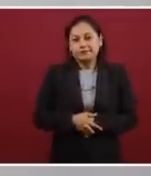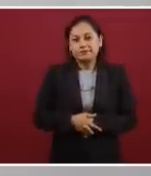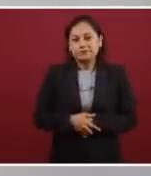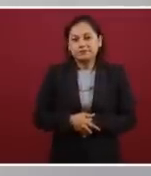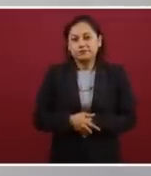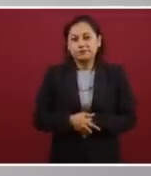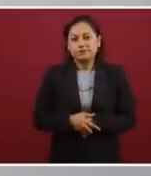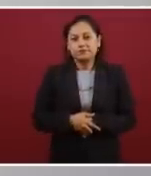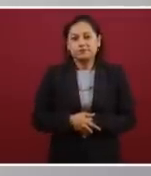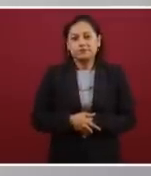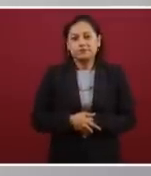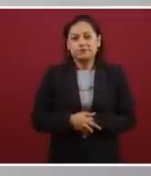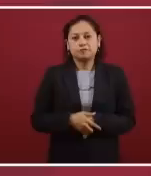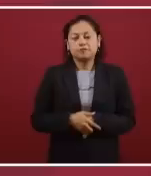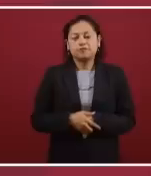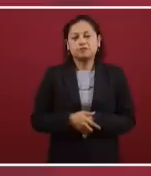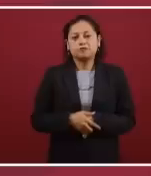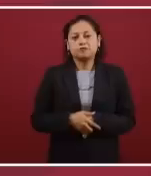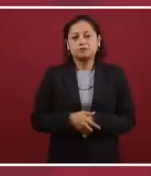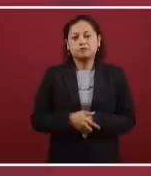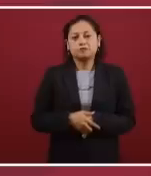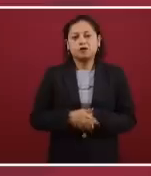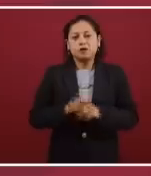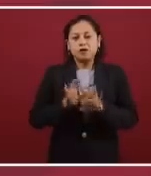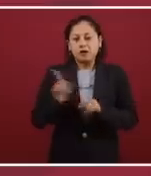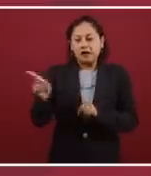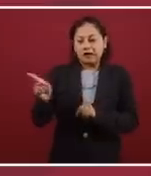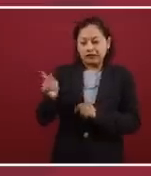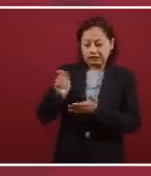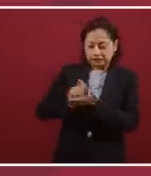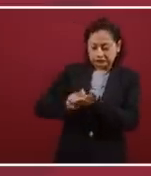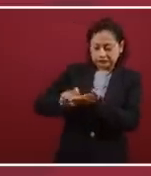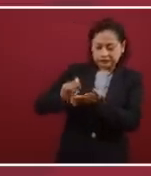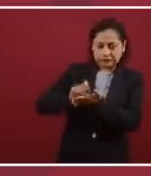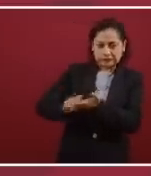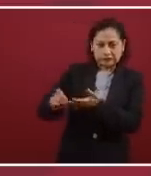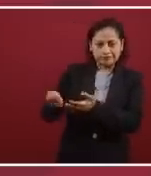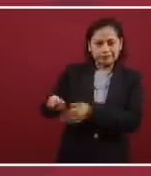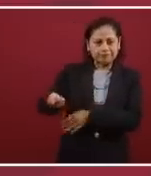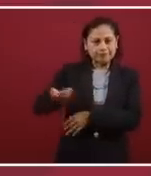que no fue adecuada la expresión, una palabra.